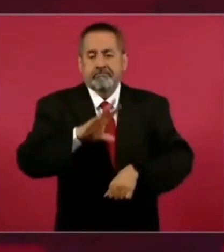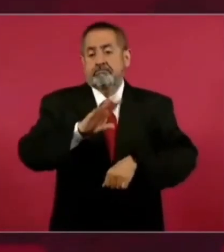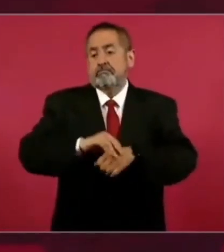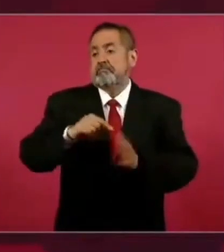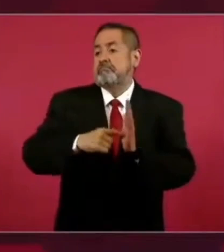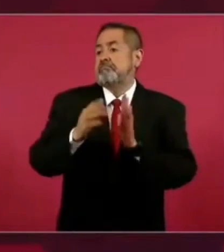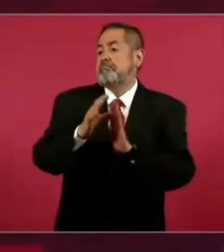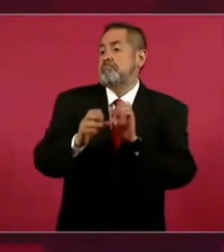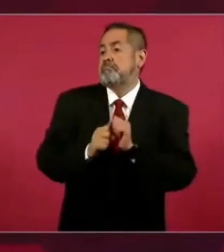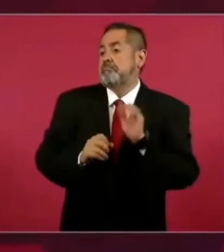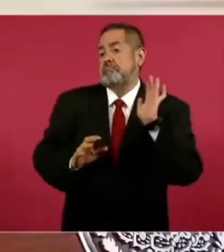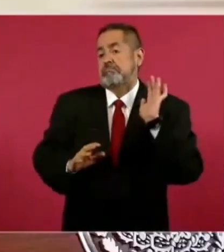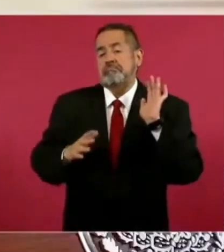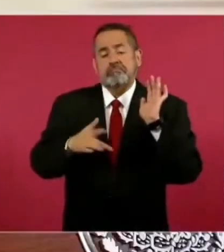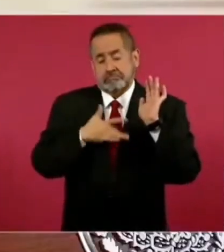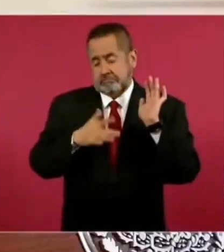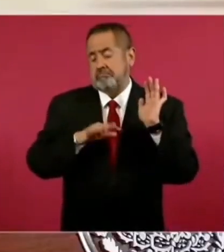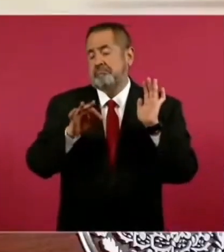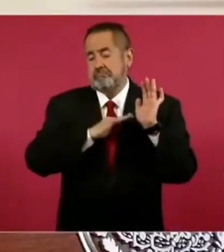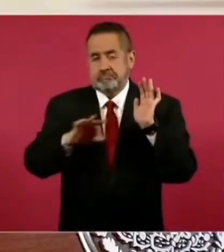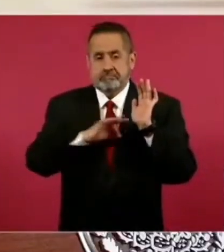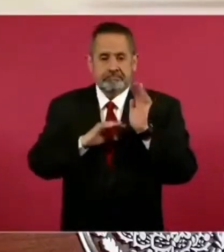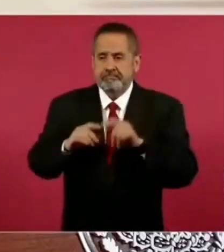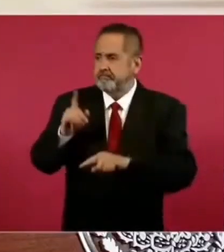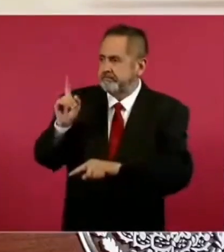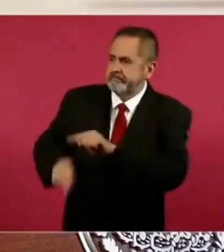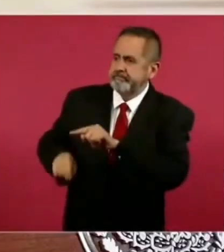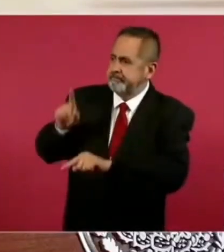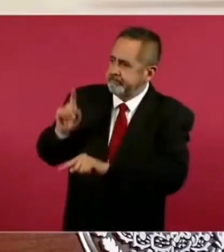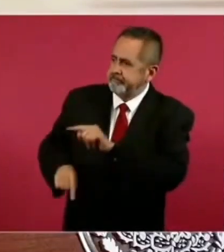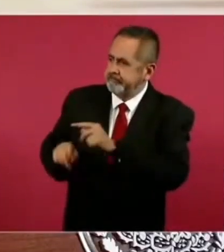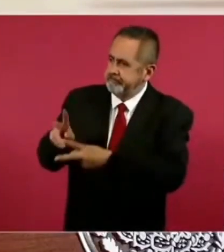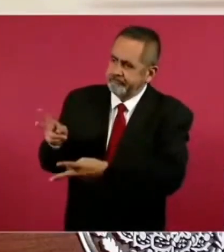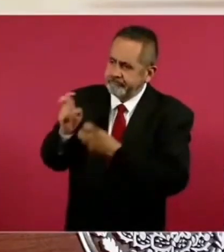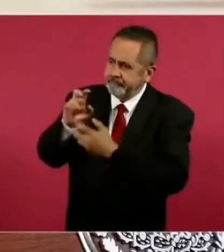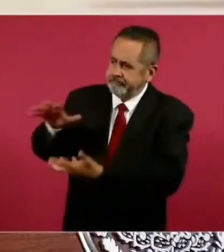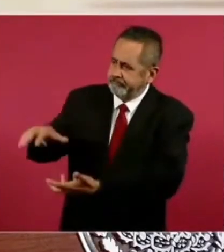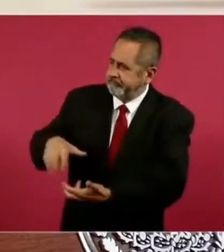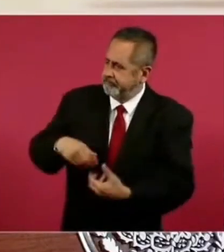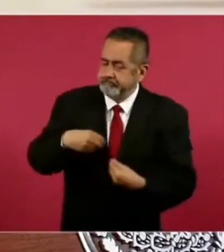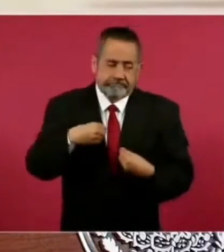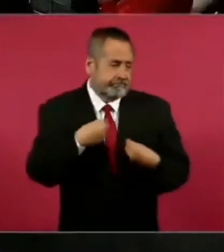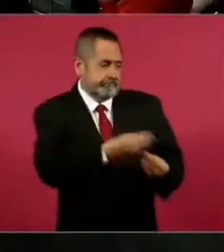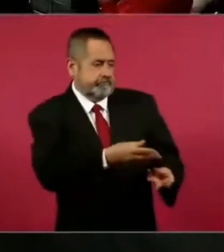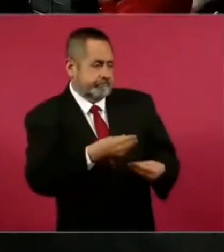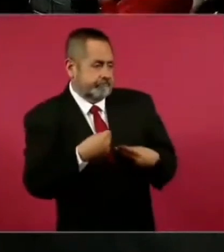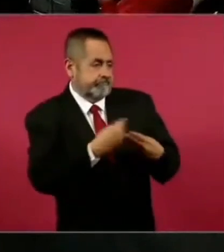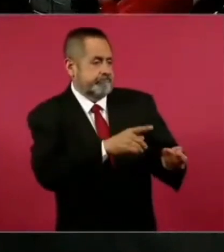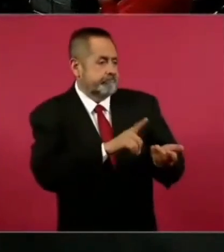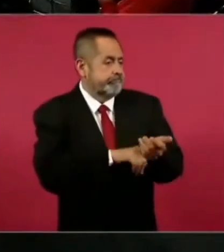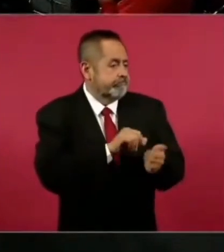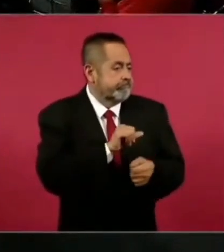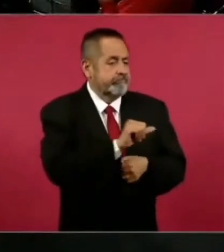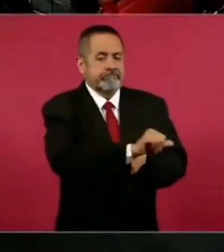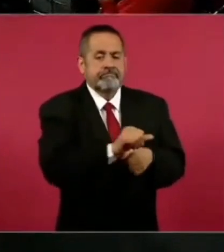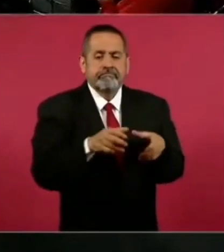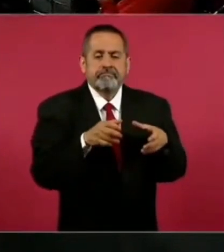el saqueo, el robo, en beneficio de una